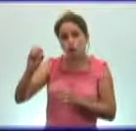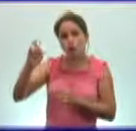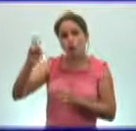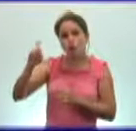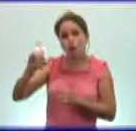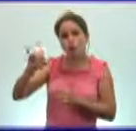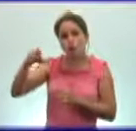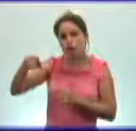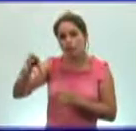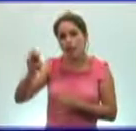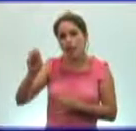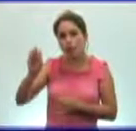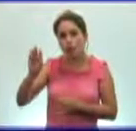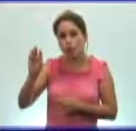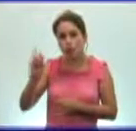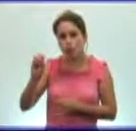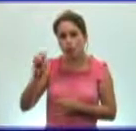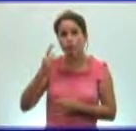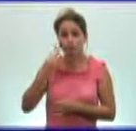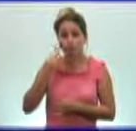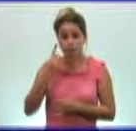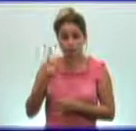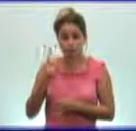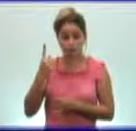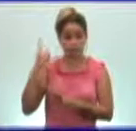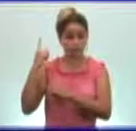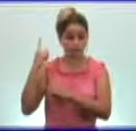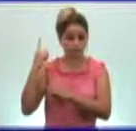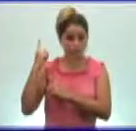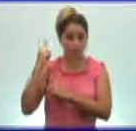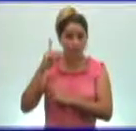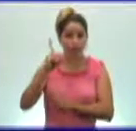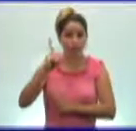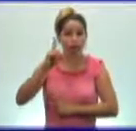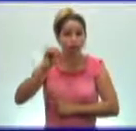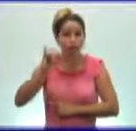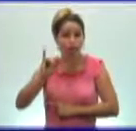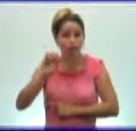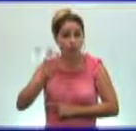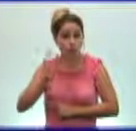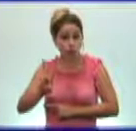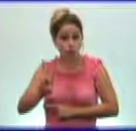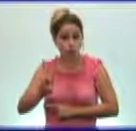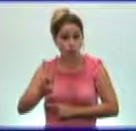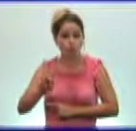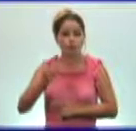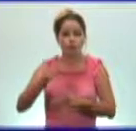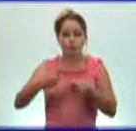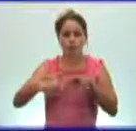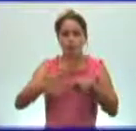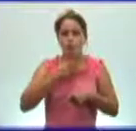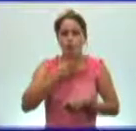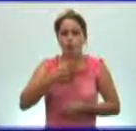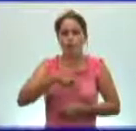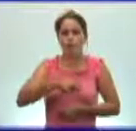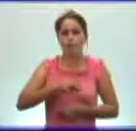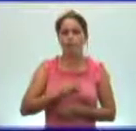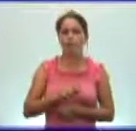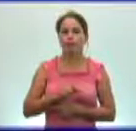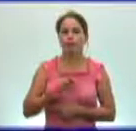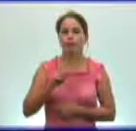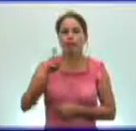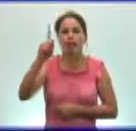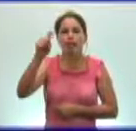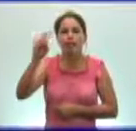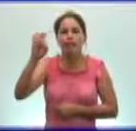Tetrafósforo, porque esta sustancia en su constitución presenta 4 átomos de fósforo. Octazufre,